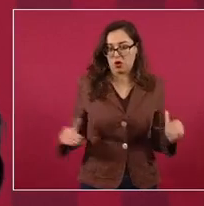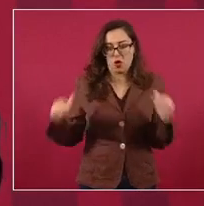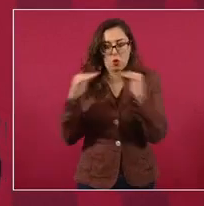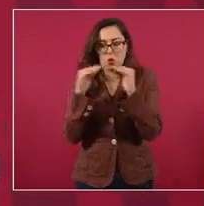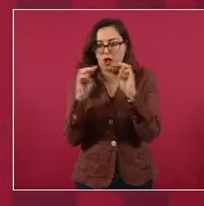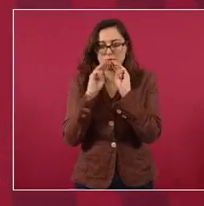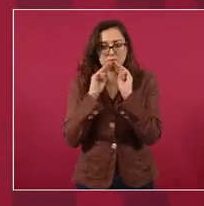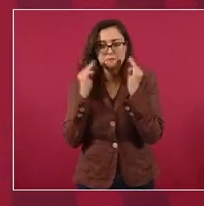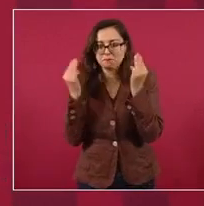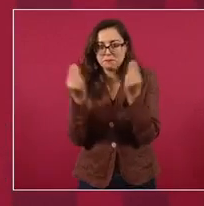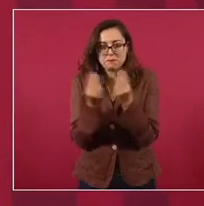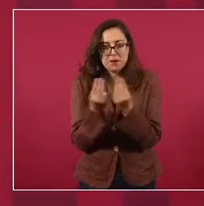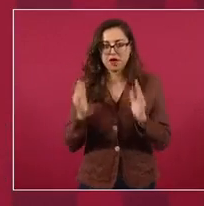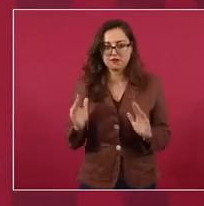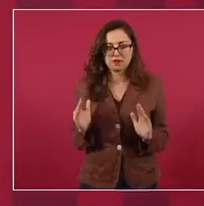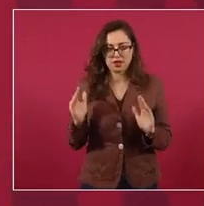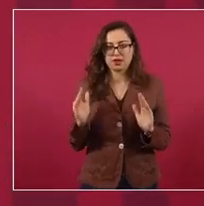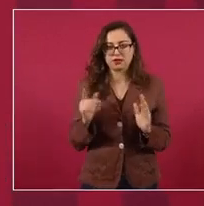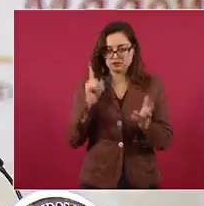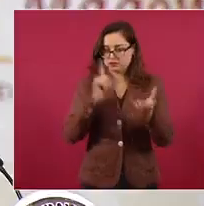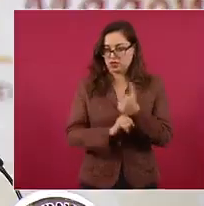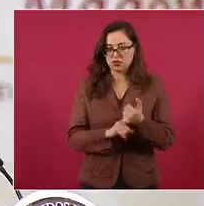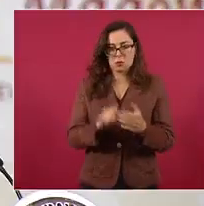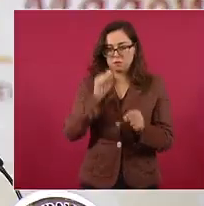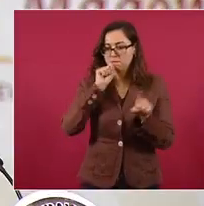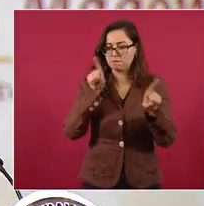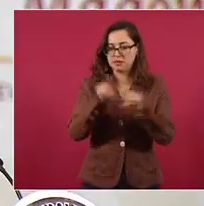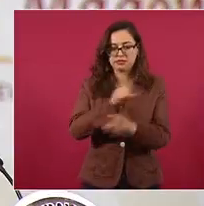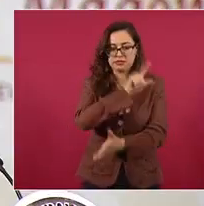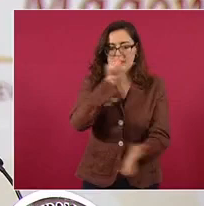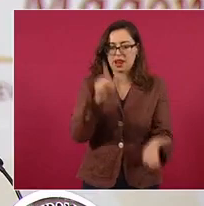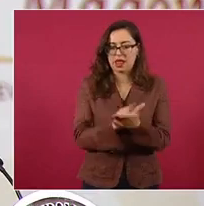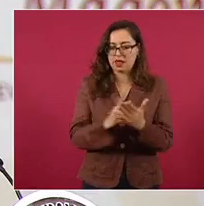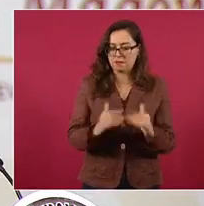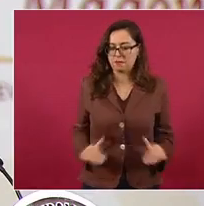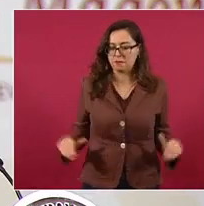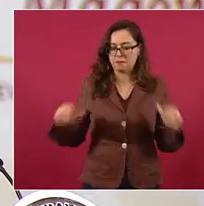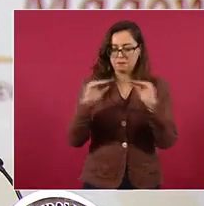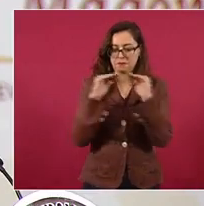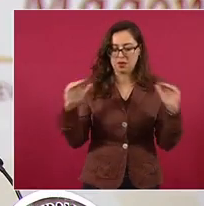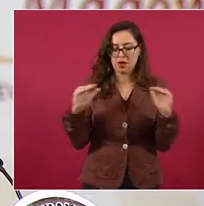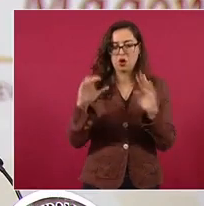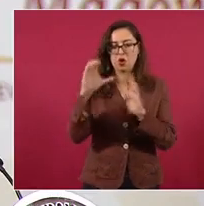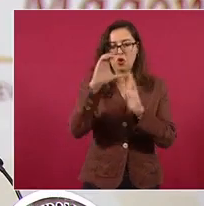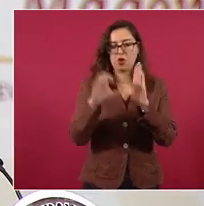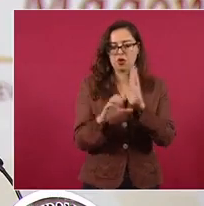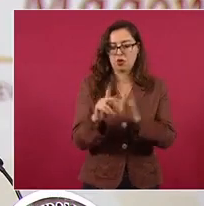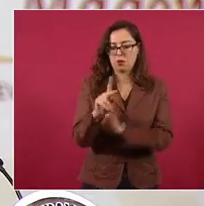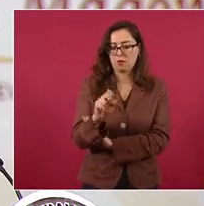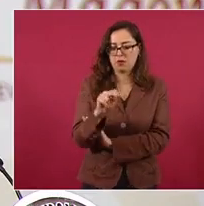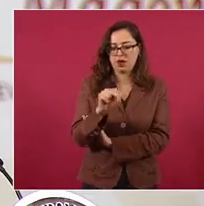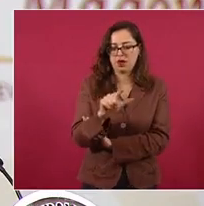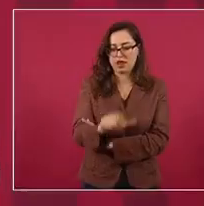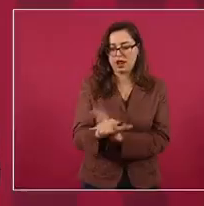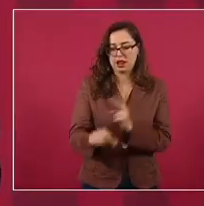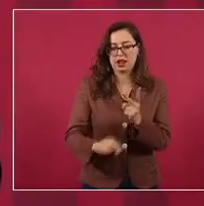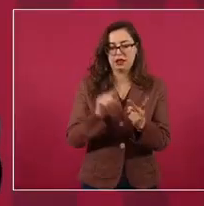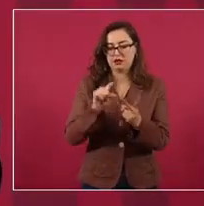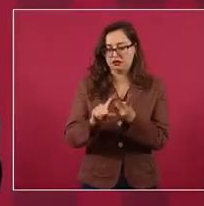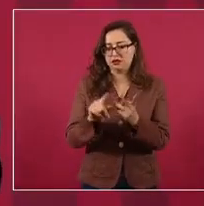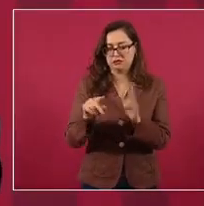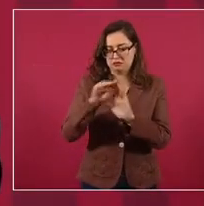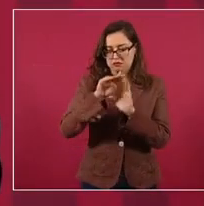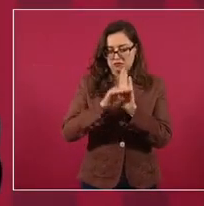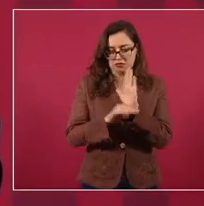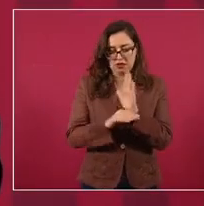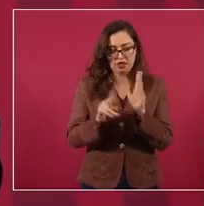ley que regula la delincuencia organizada y en el Código Penal y en el Código de Procedimientos Penal.